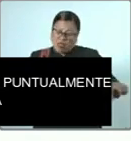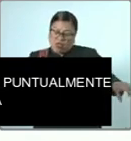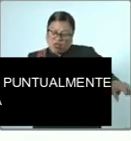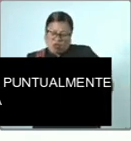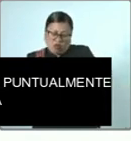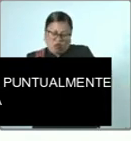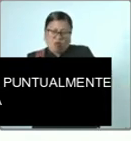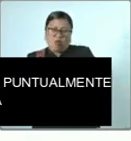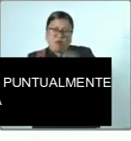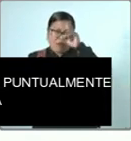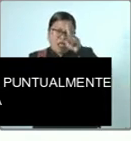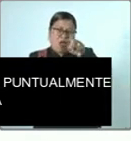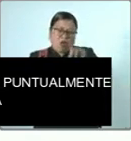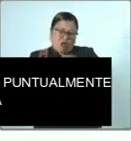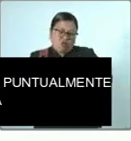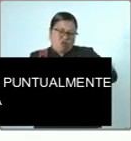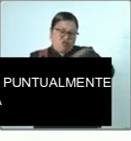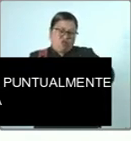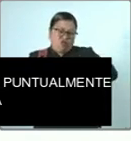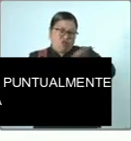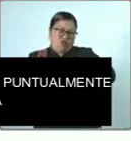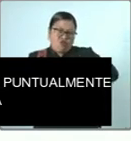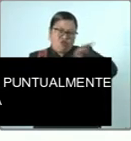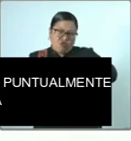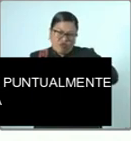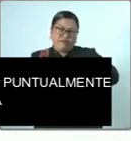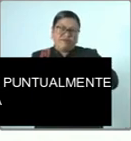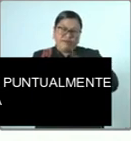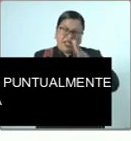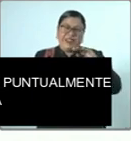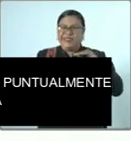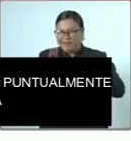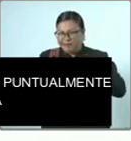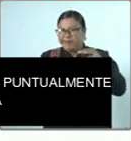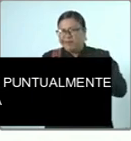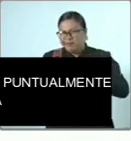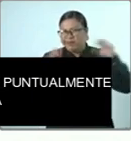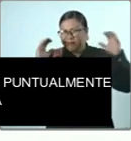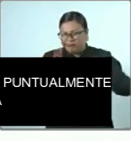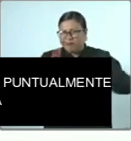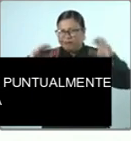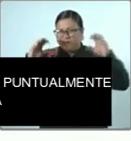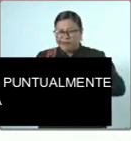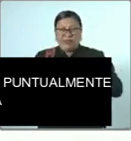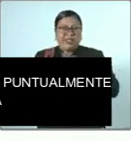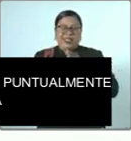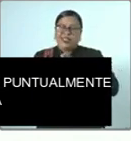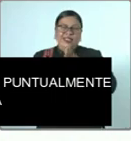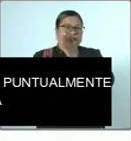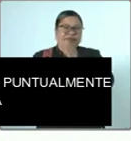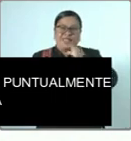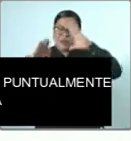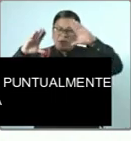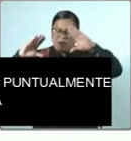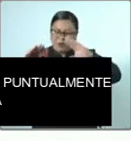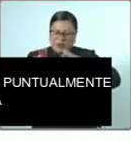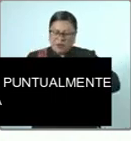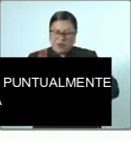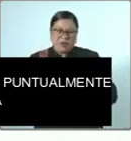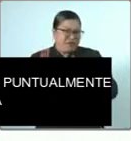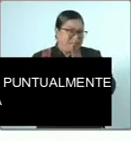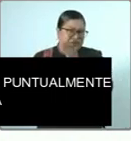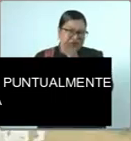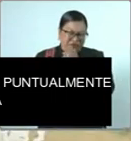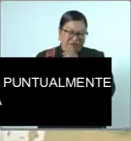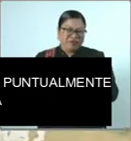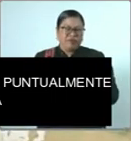y permitir que el agua fluya. Desafortunadamente, las lluvias continúan y hasta esta hora no han podido concluir con esos trabajos. La